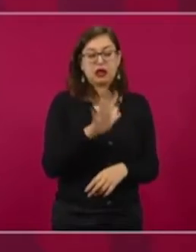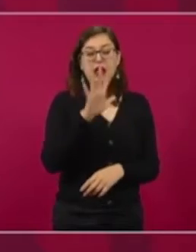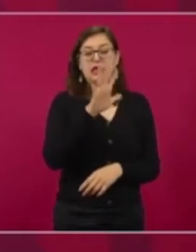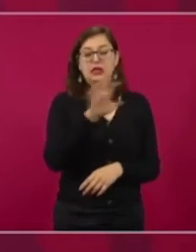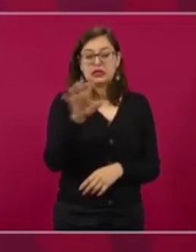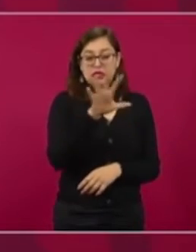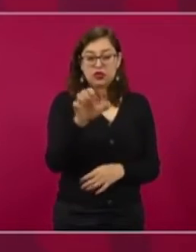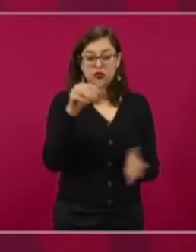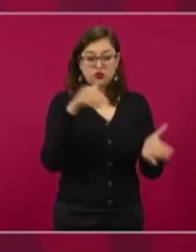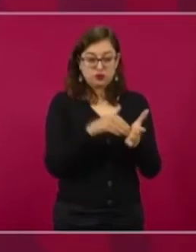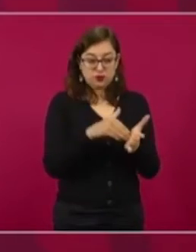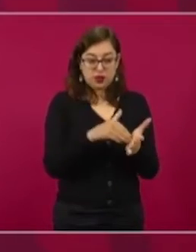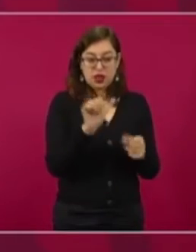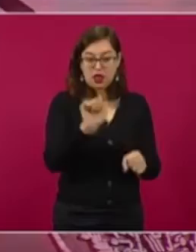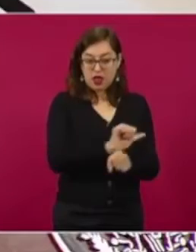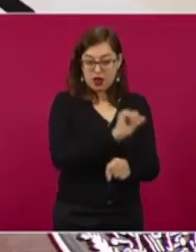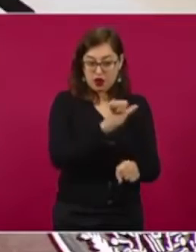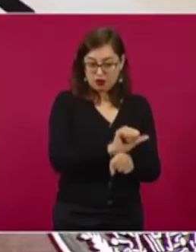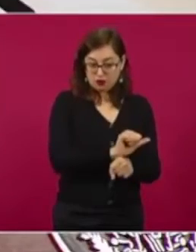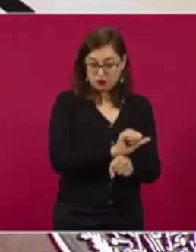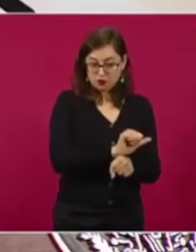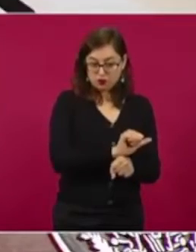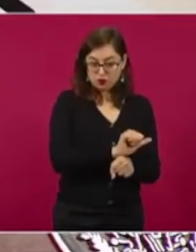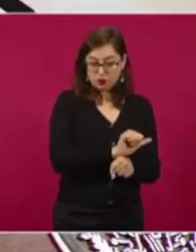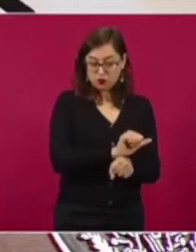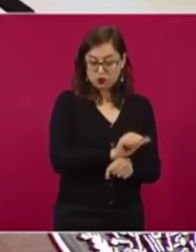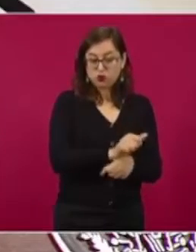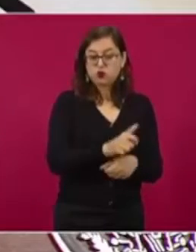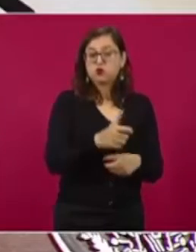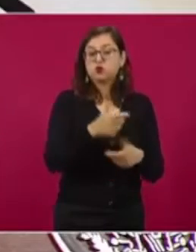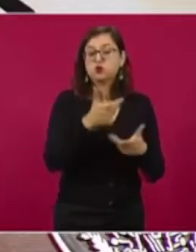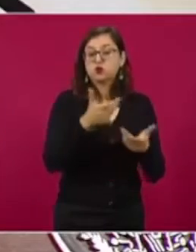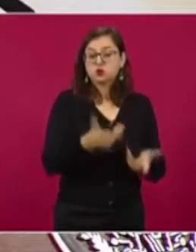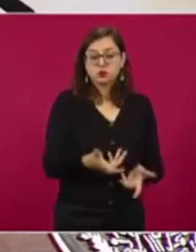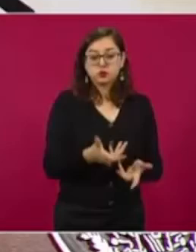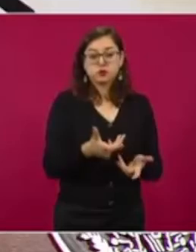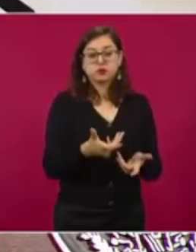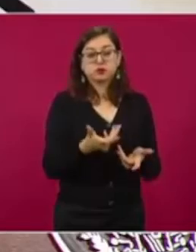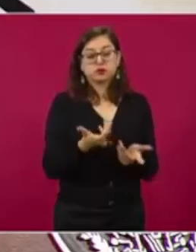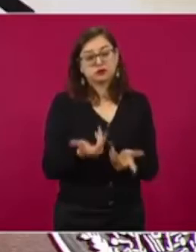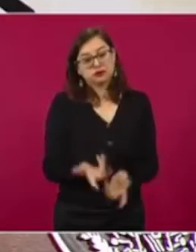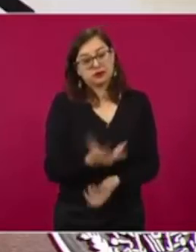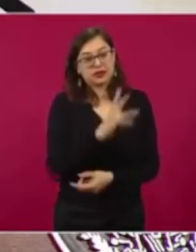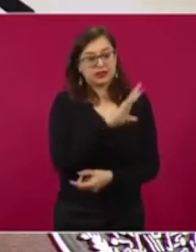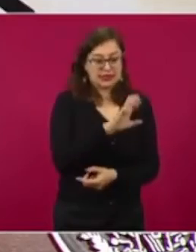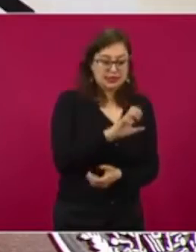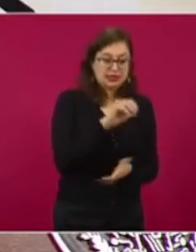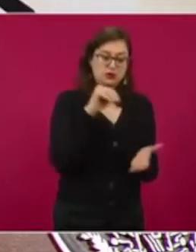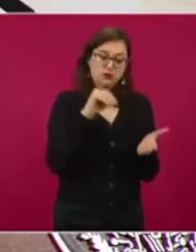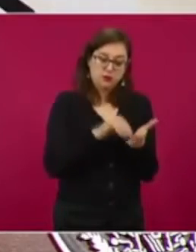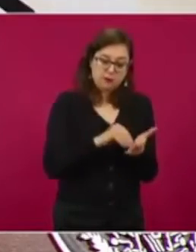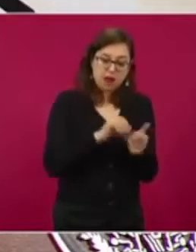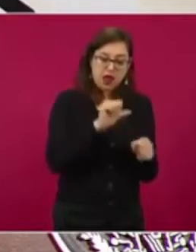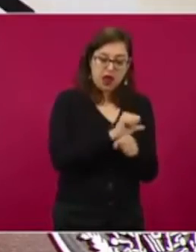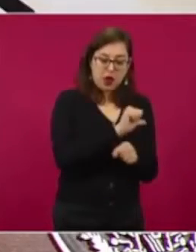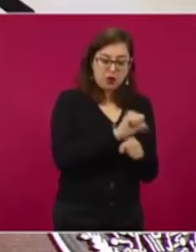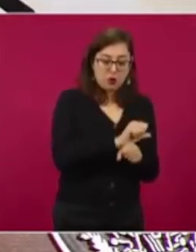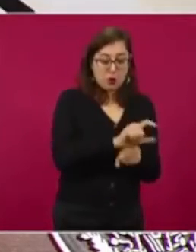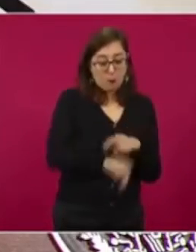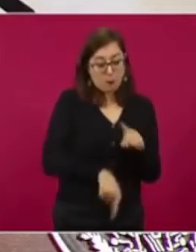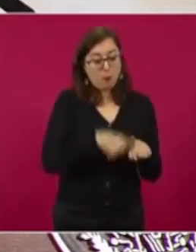500,000 vehículos, que sería entonces una multiplicación de 500,000 autos